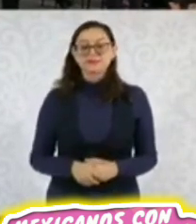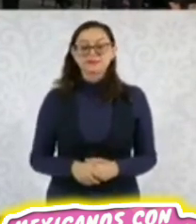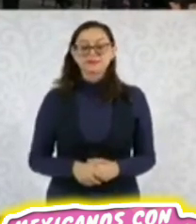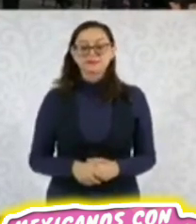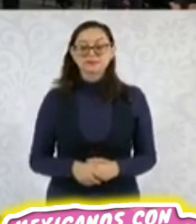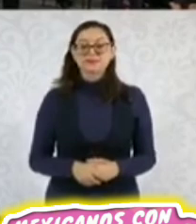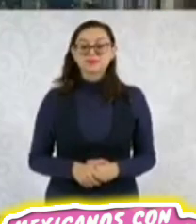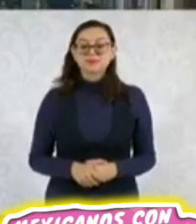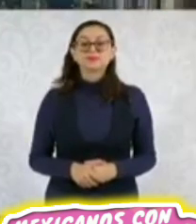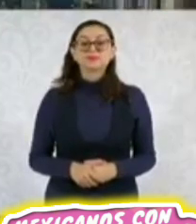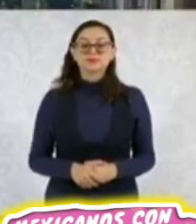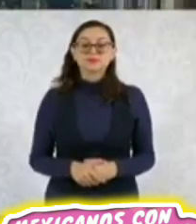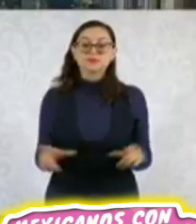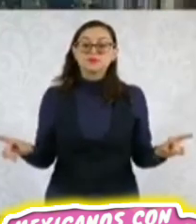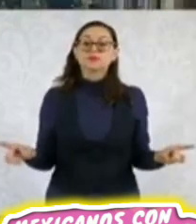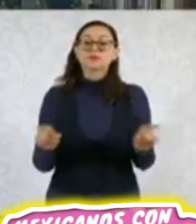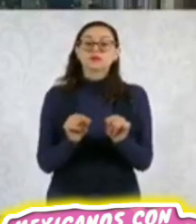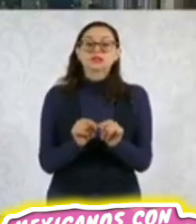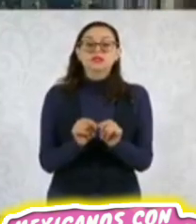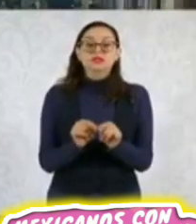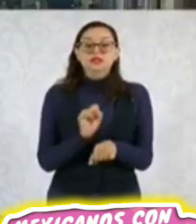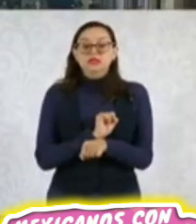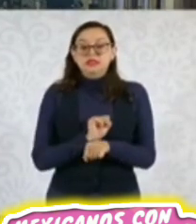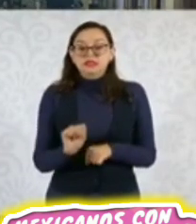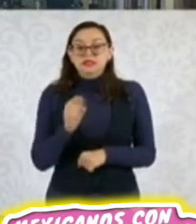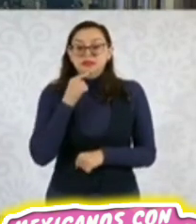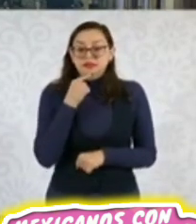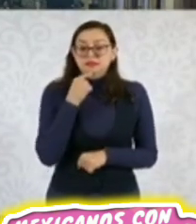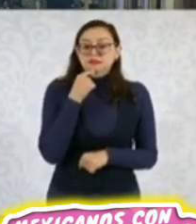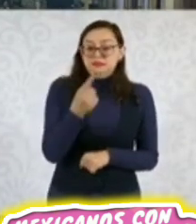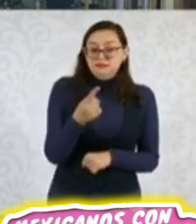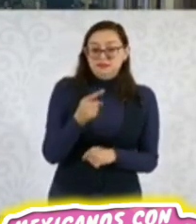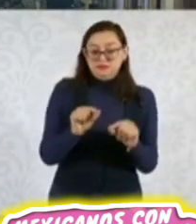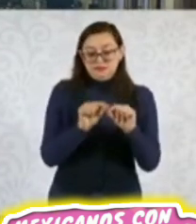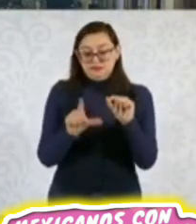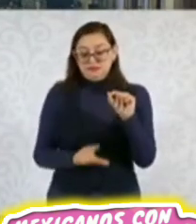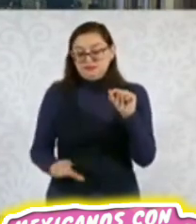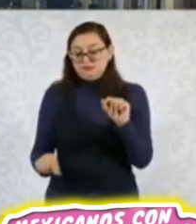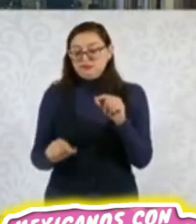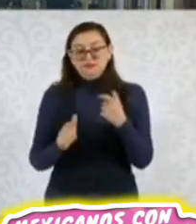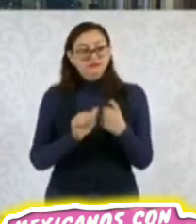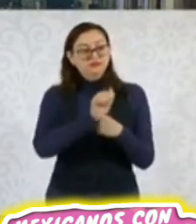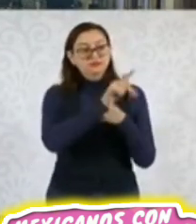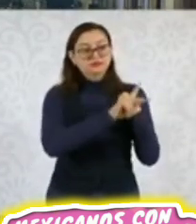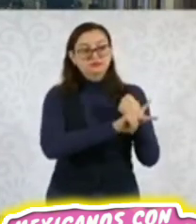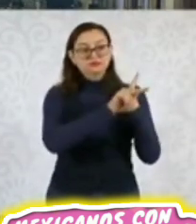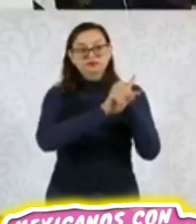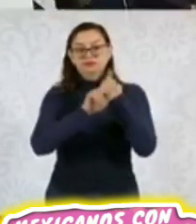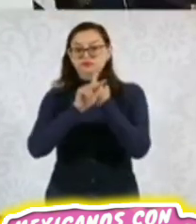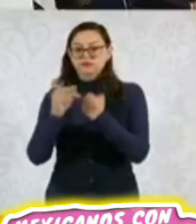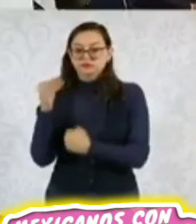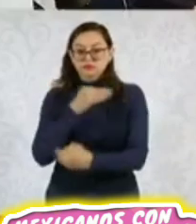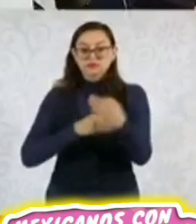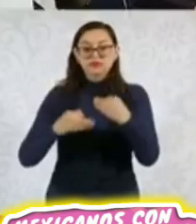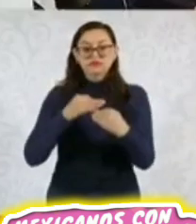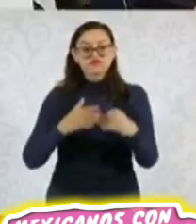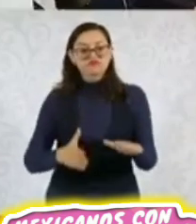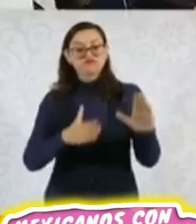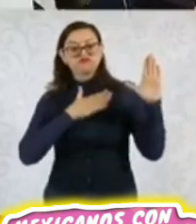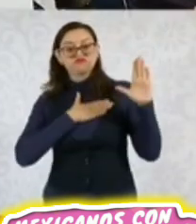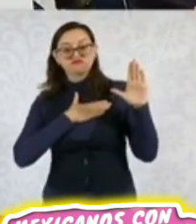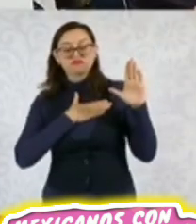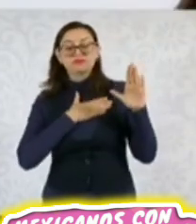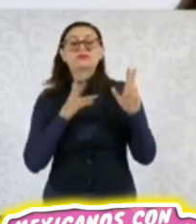Bueno, únicamente mencionar que México, al igual que todos los países del mundo, se han comprometido al año